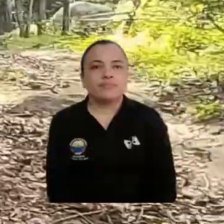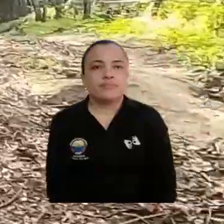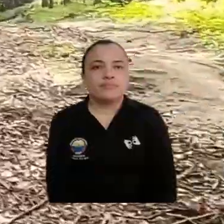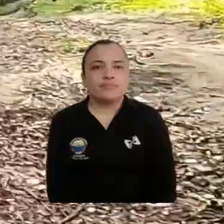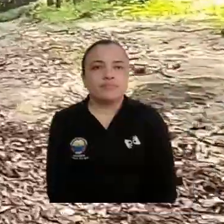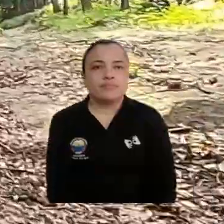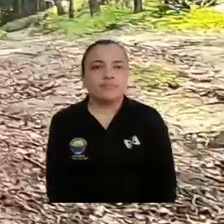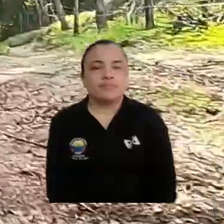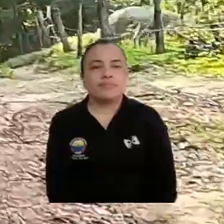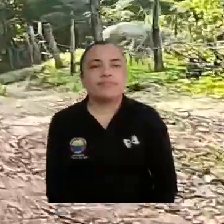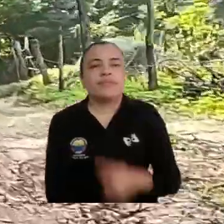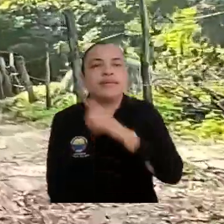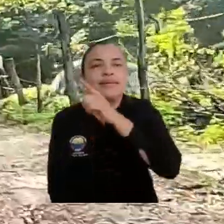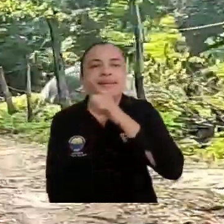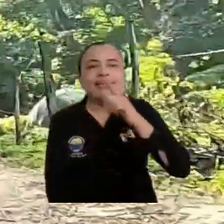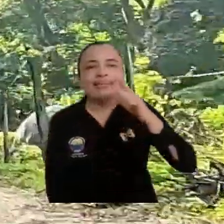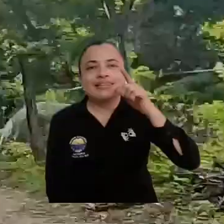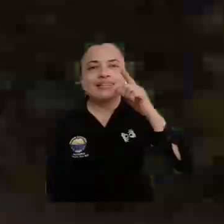Hacienda Onaka.